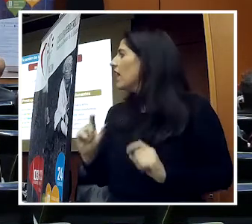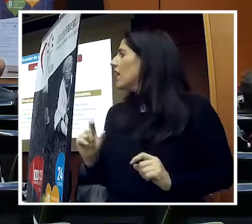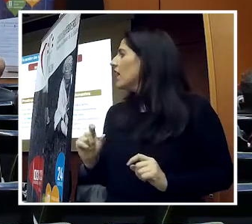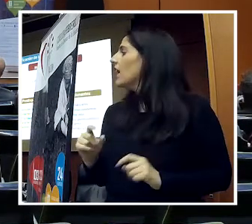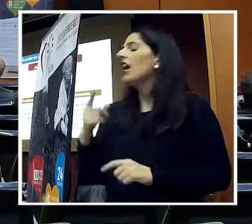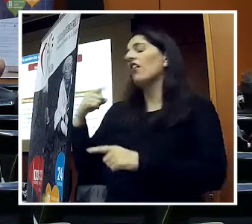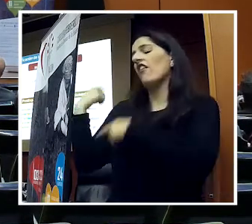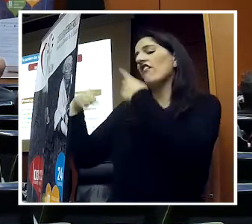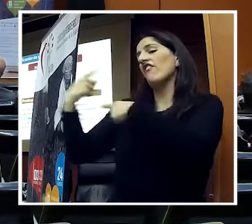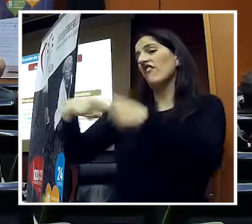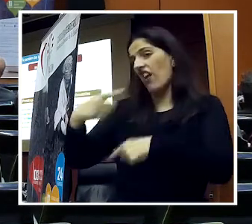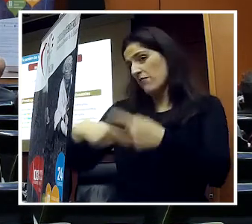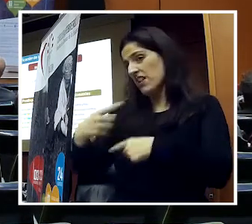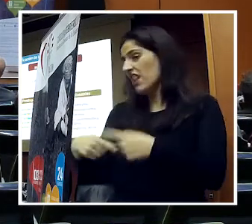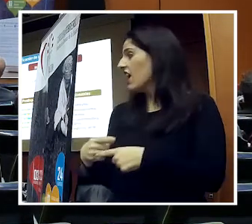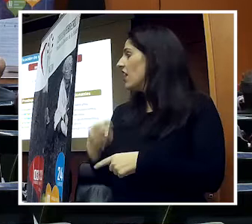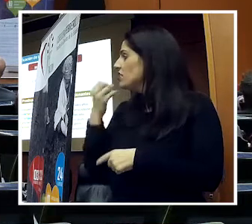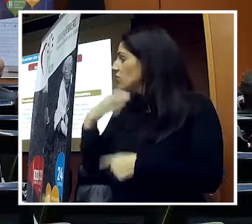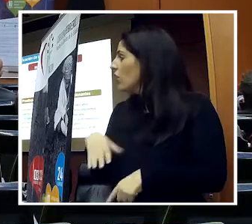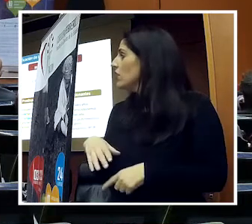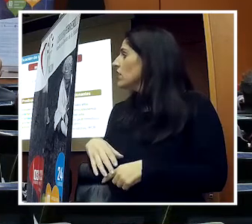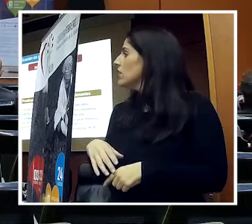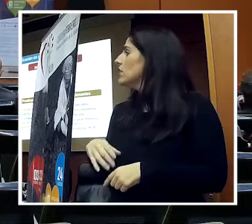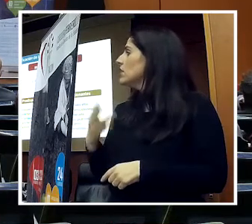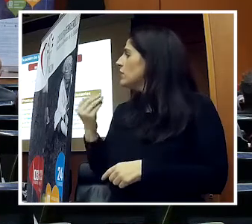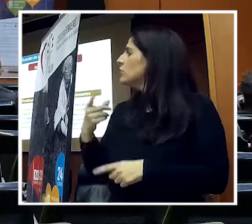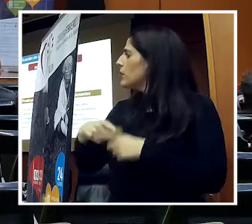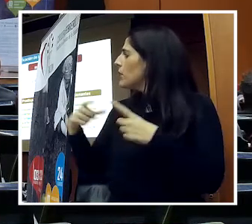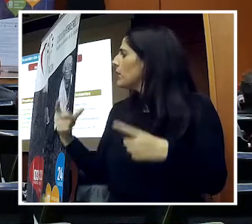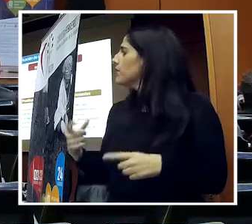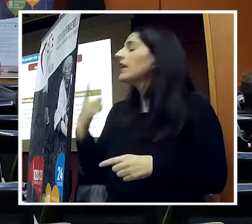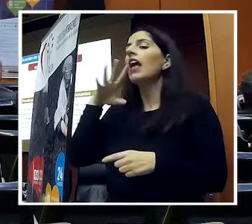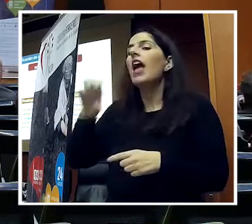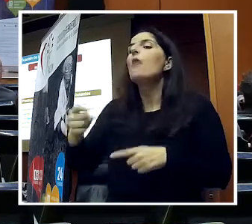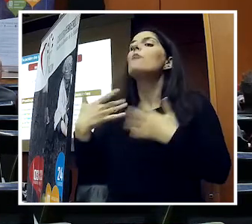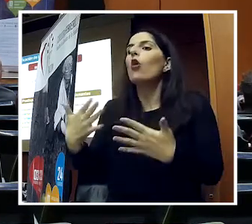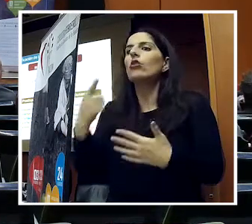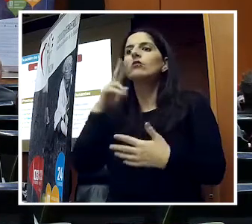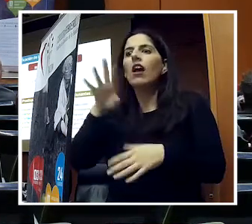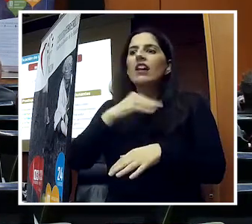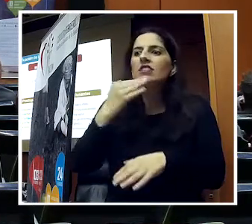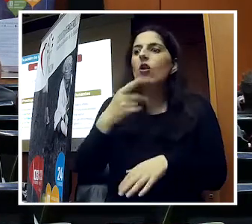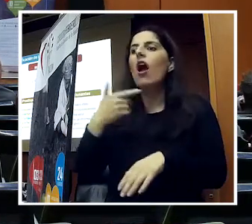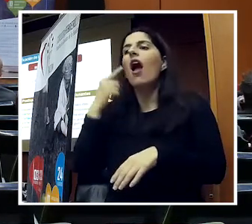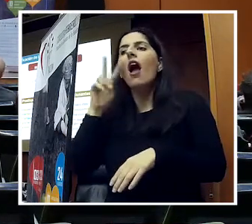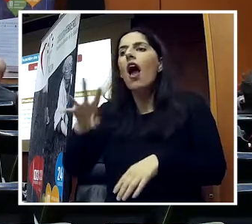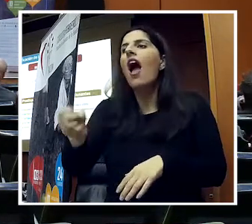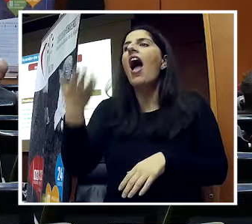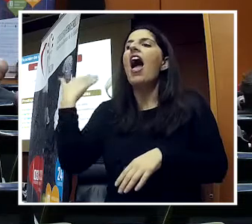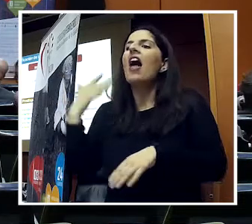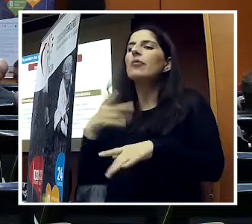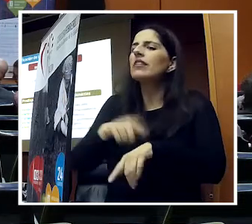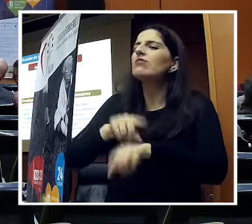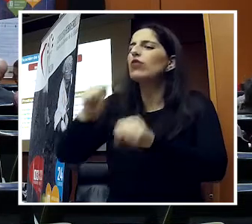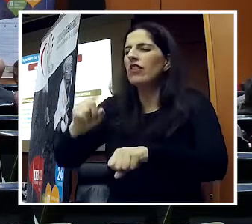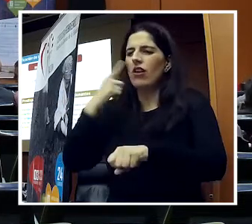familiar de enfermedad cardiovascular precoz, que cada vez le damos mayor importancia. Y cuando hablamos de enfermedad cardiovascular precoz no nos referimos ni más ni menos que